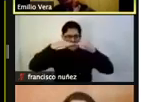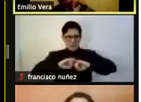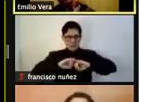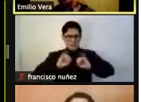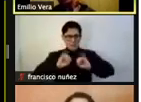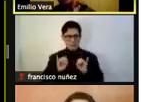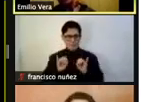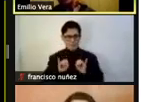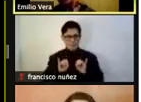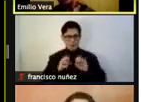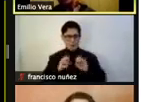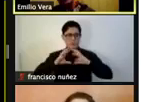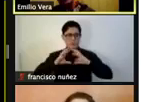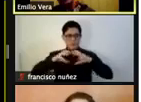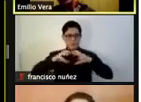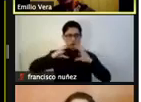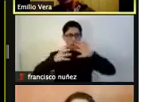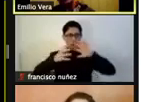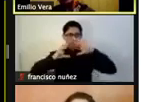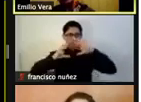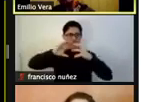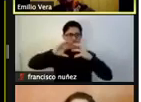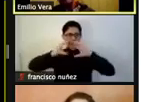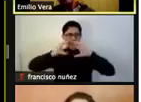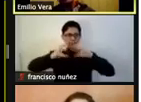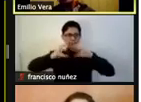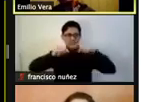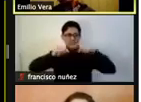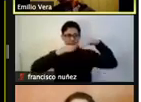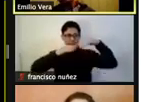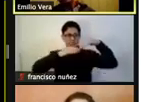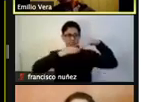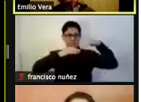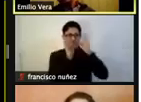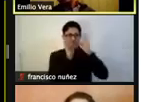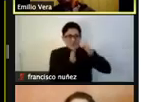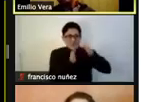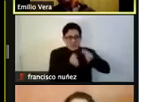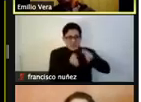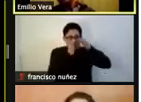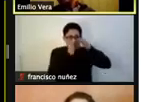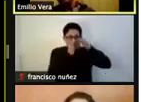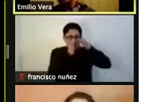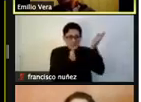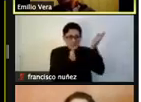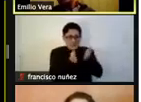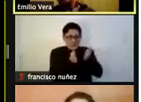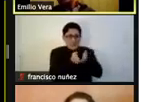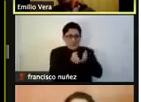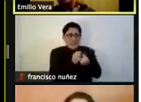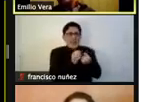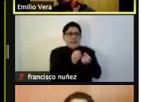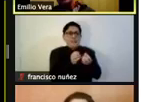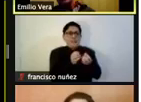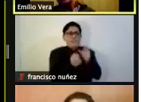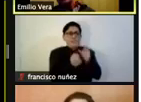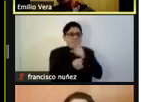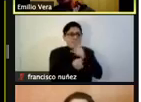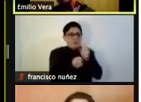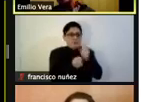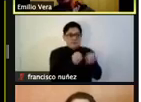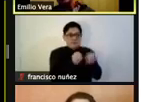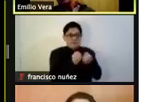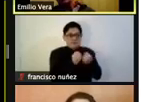cámara magmática, que por otro lado produce, ¿no es cierto?, en las llegadas a superficie, una zona,